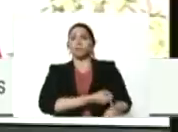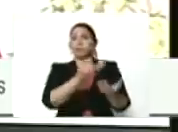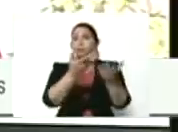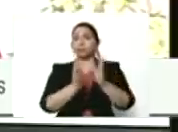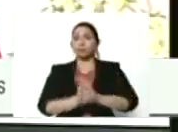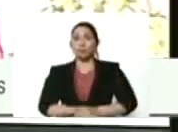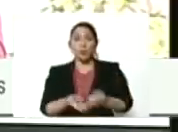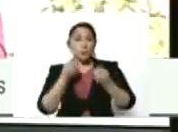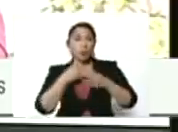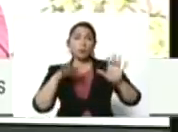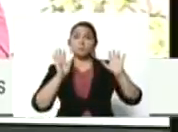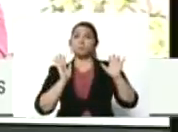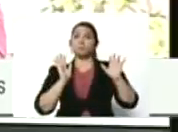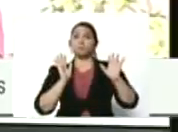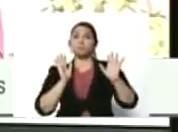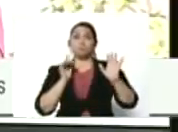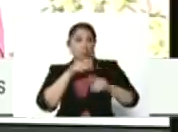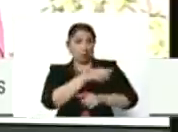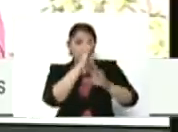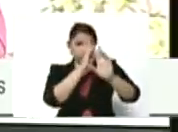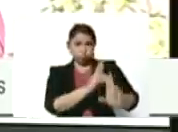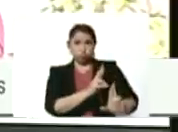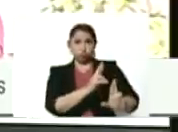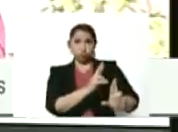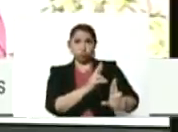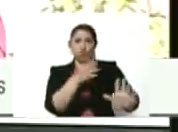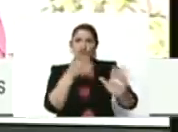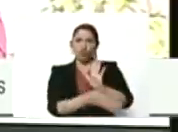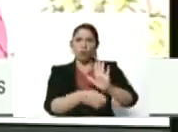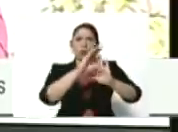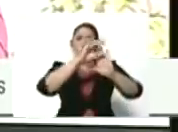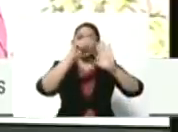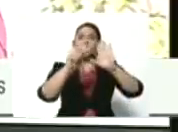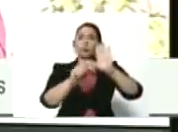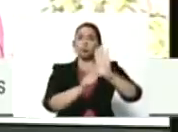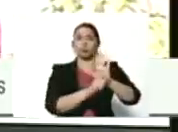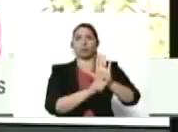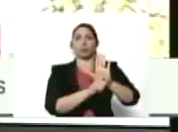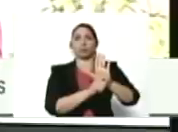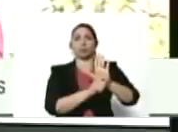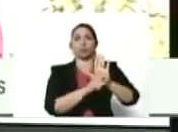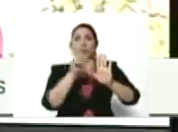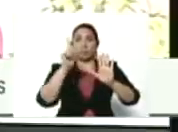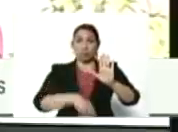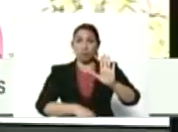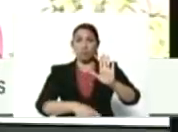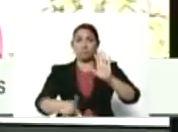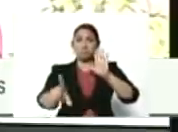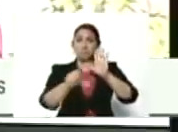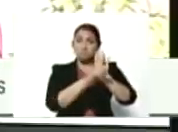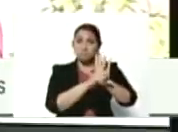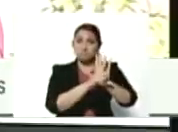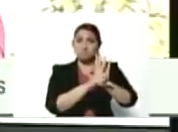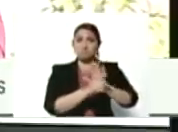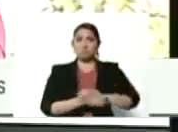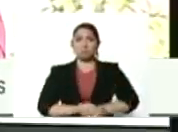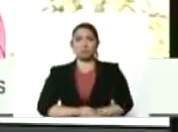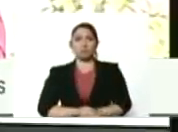Y bueno, él se ha acogido al precepto constitucional y a los preceptos legales